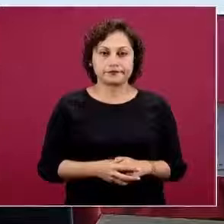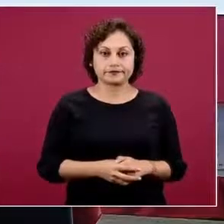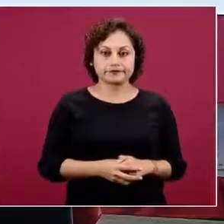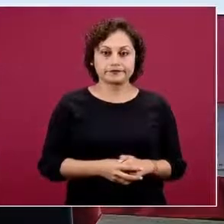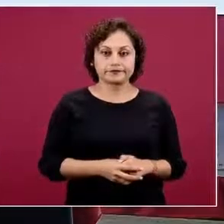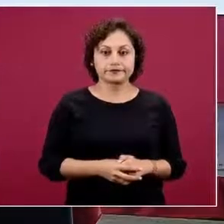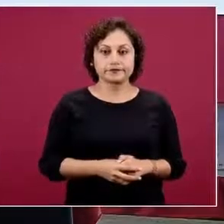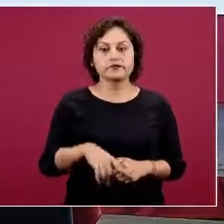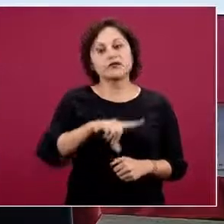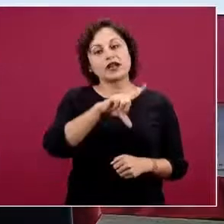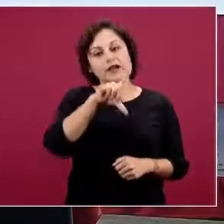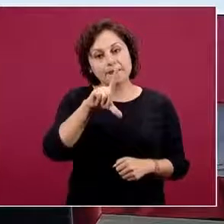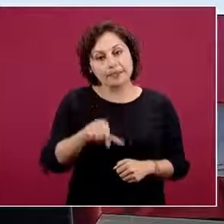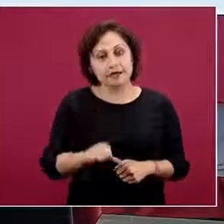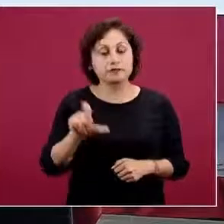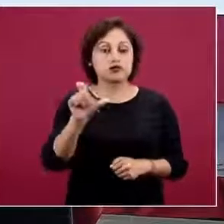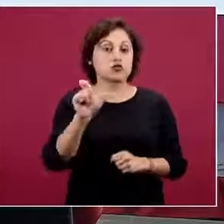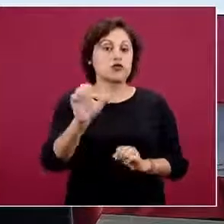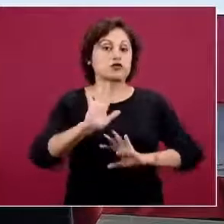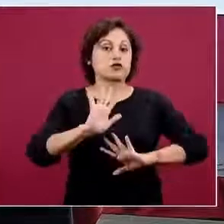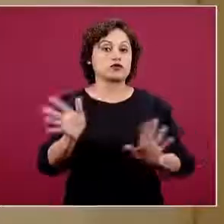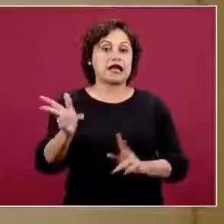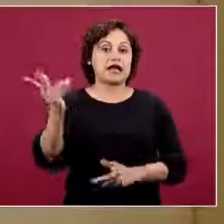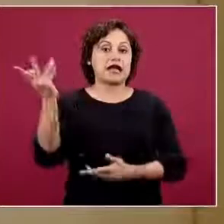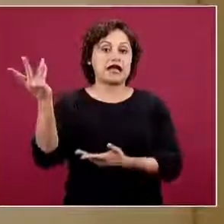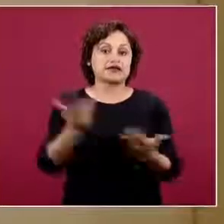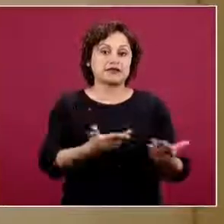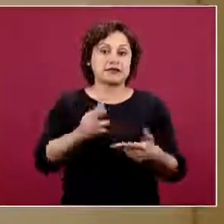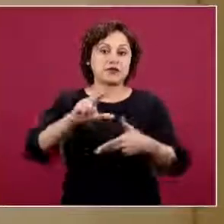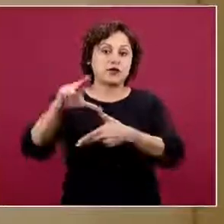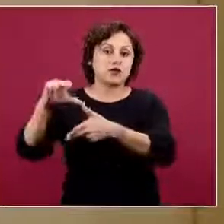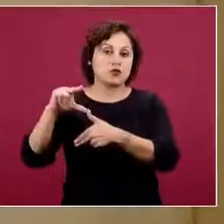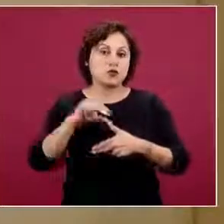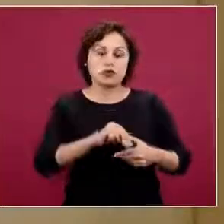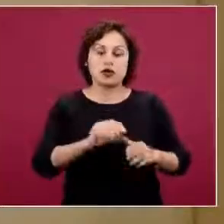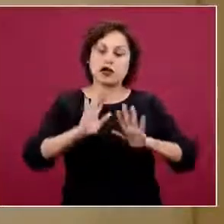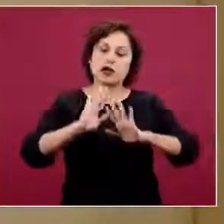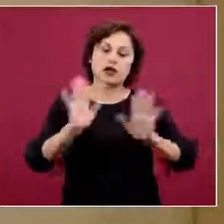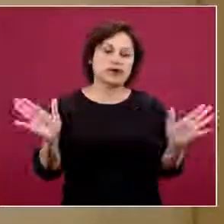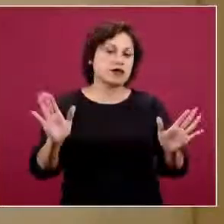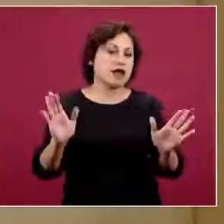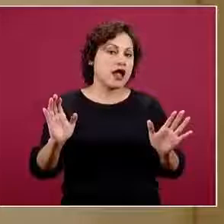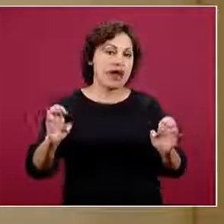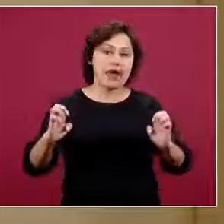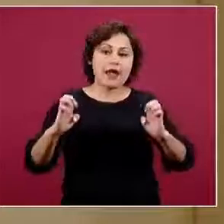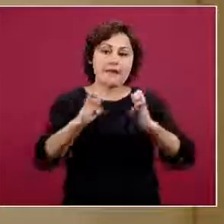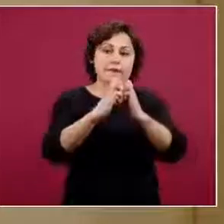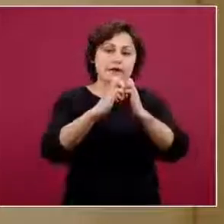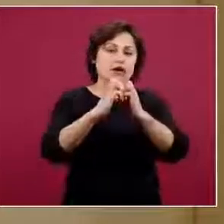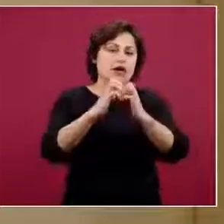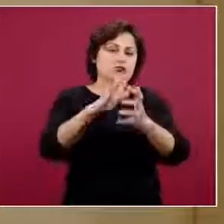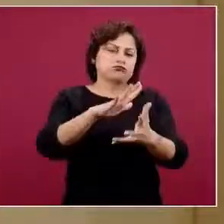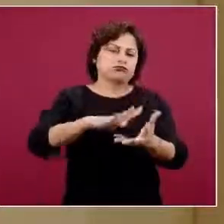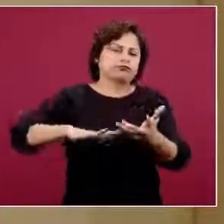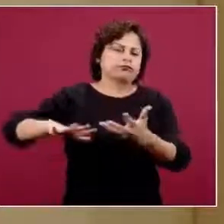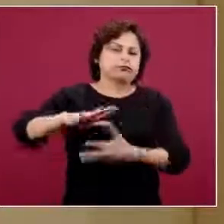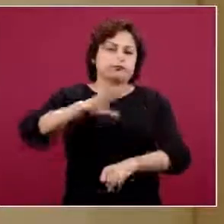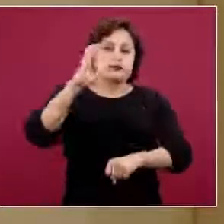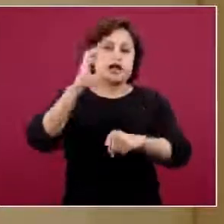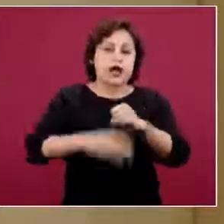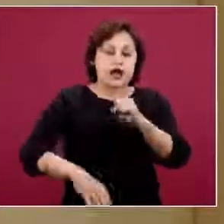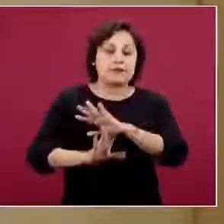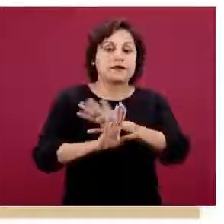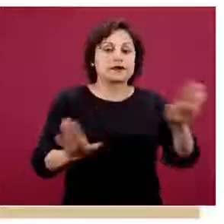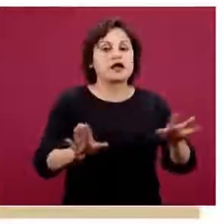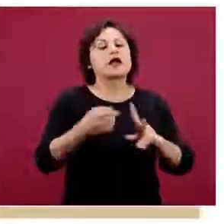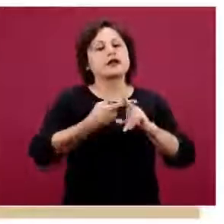En la fase de respuesta, pues evidentemente lo que sigue es el rescate, una vez que ya impactó el fenómeno, entra en activación la fase de